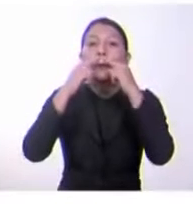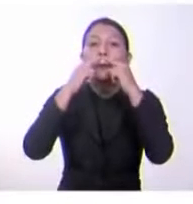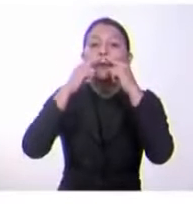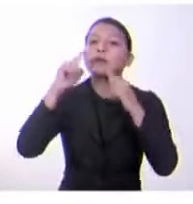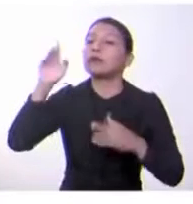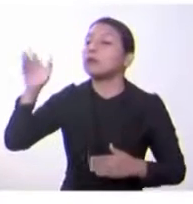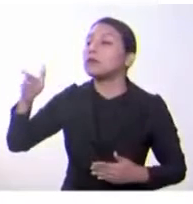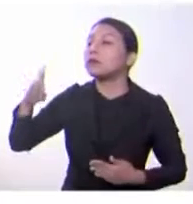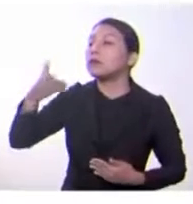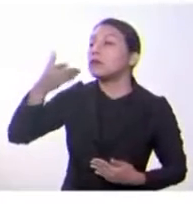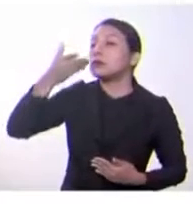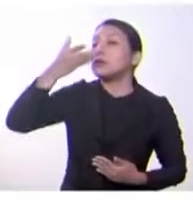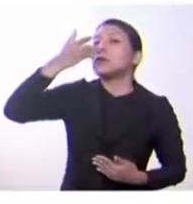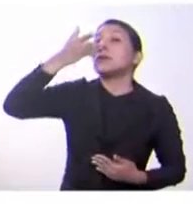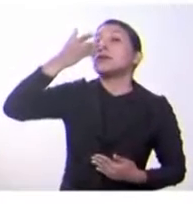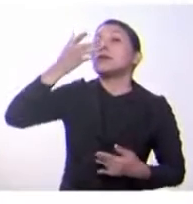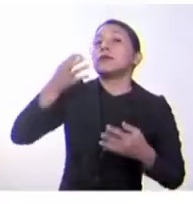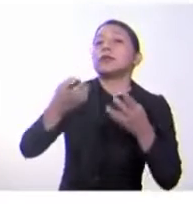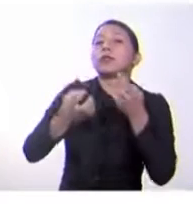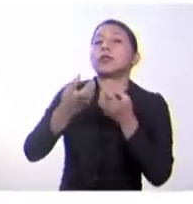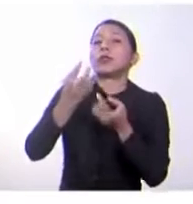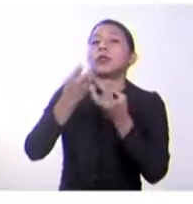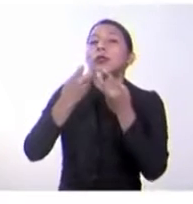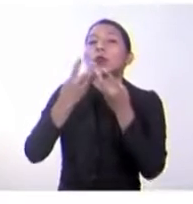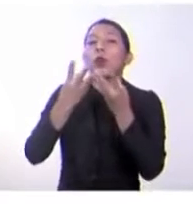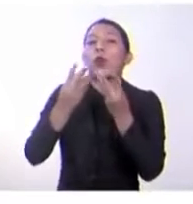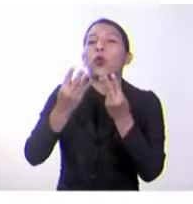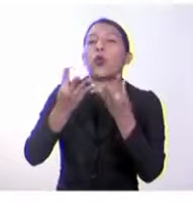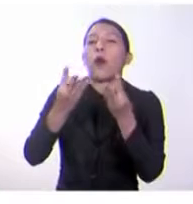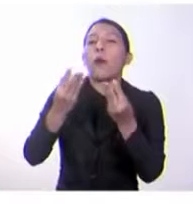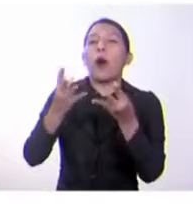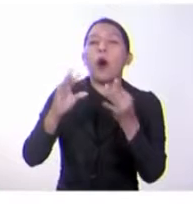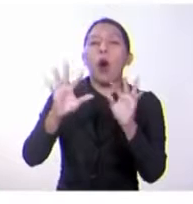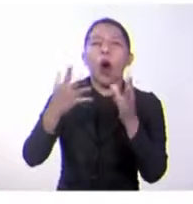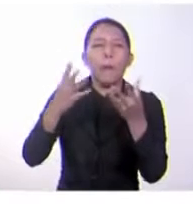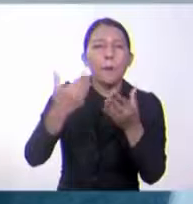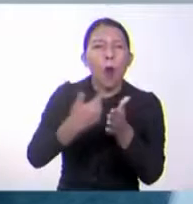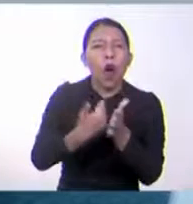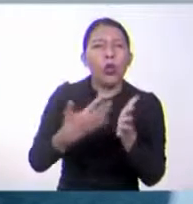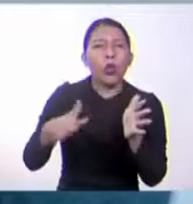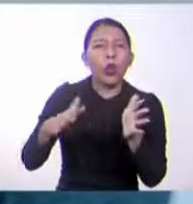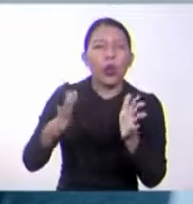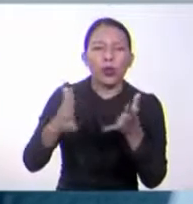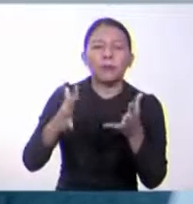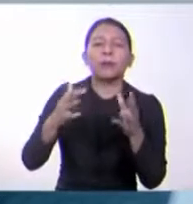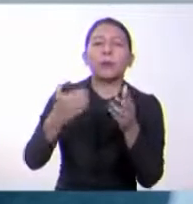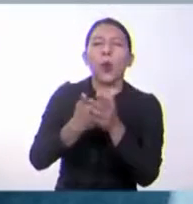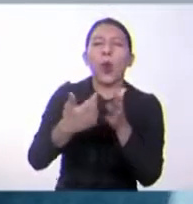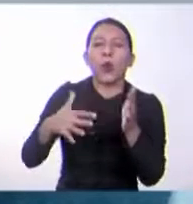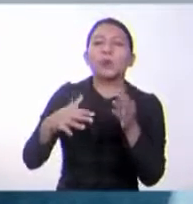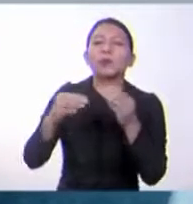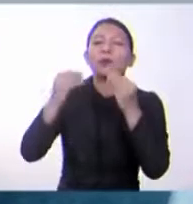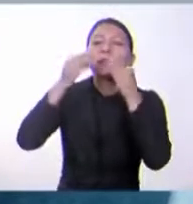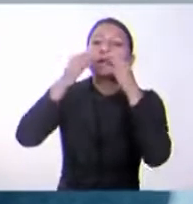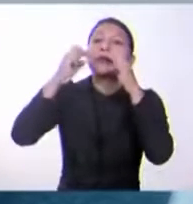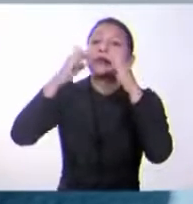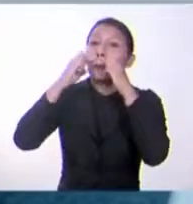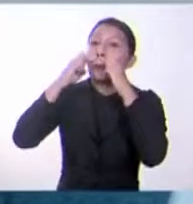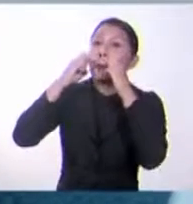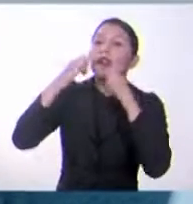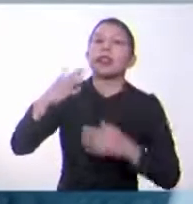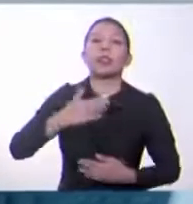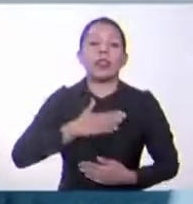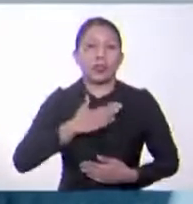se calienta y se humedece. Además, en las fosas nasales existen los vellos nasales